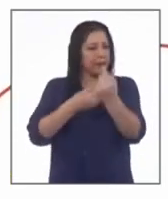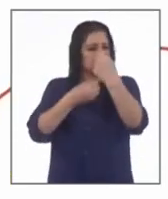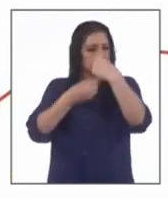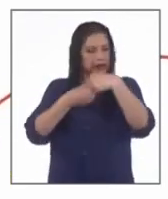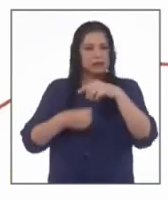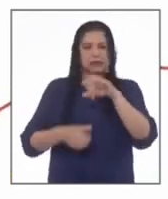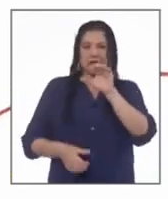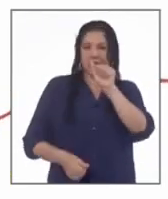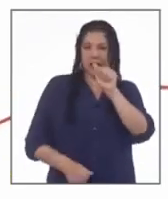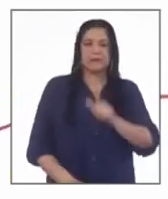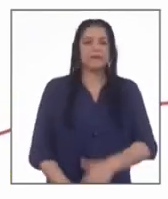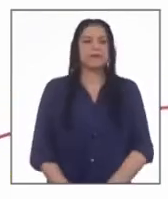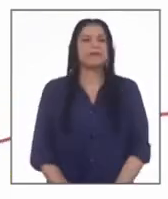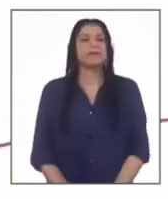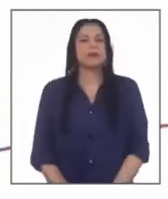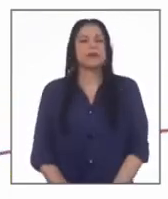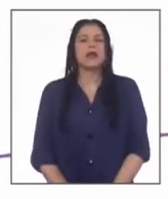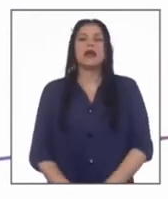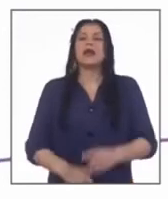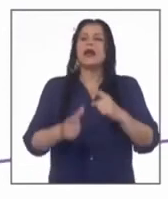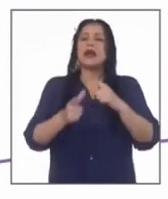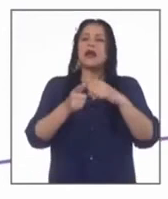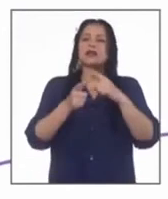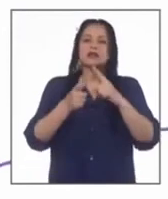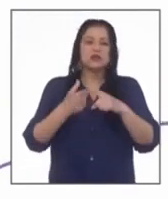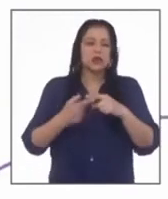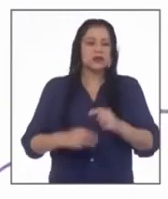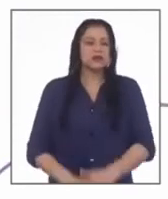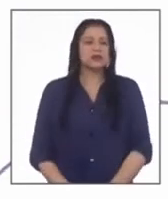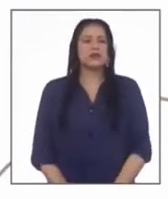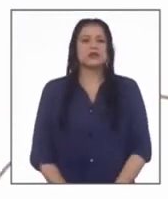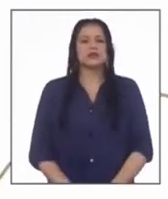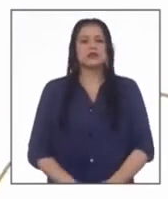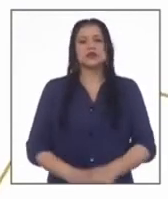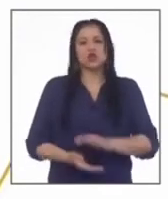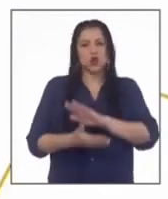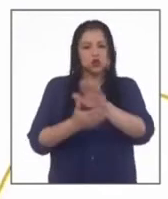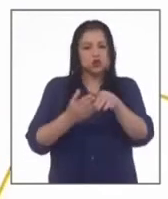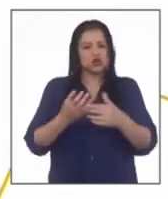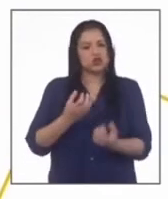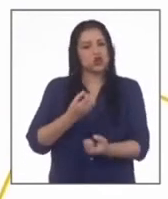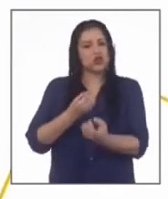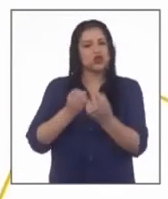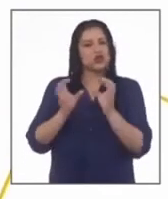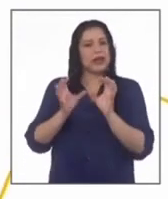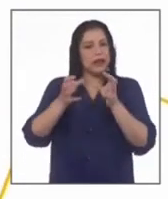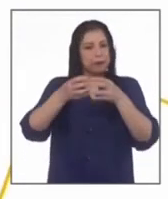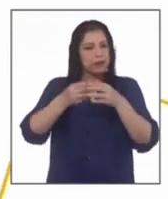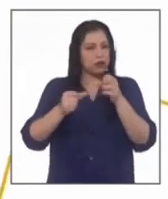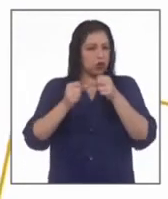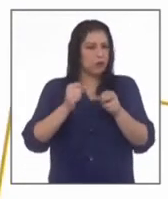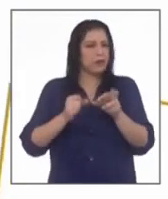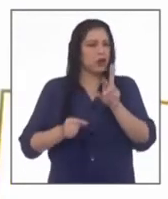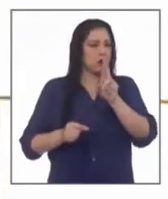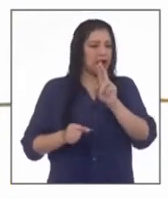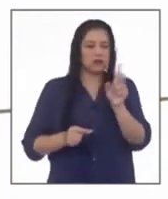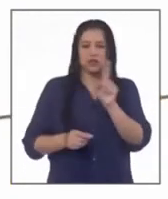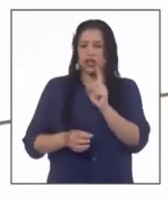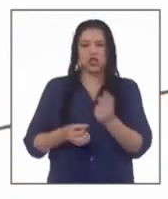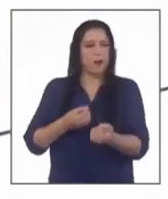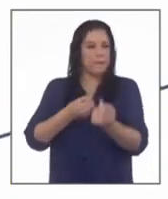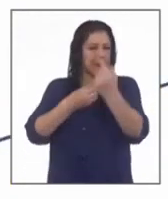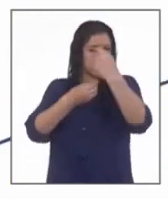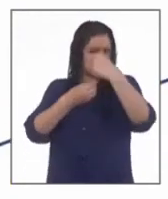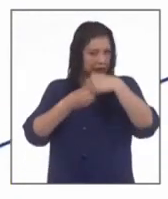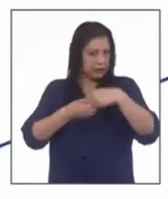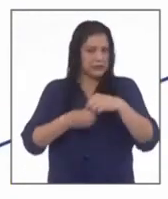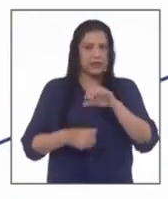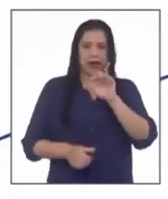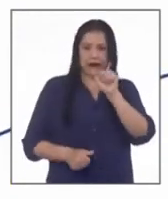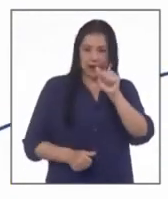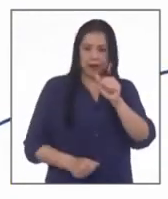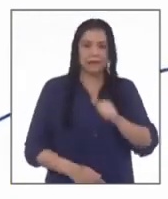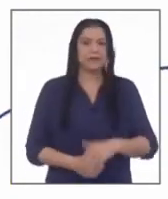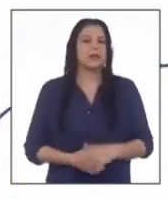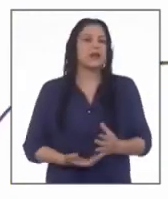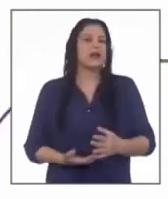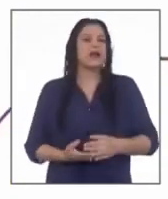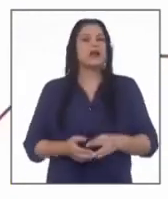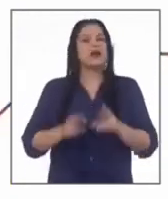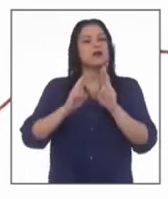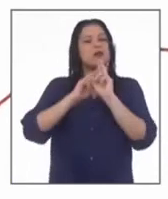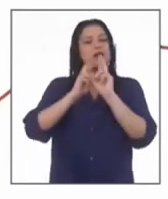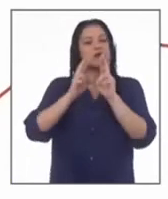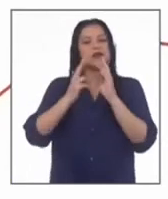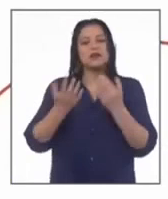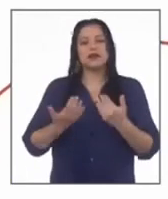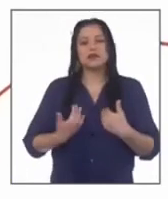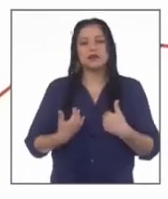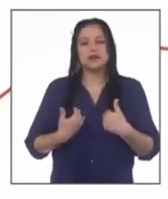al intervalo A. Por lo tanto, tenemos que considerar los elementos del conjunto de los números reales que no pertenecen al intervalo A. Como